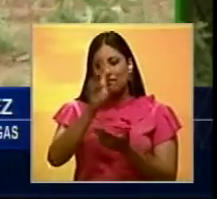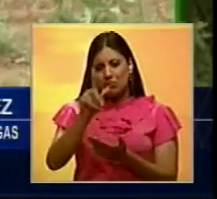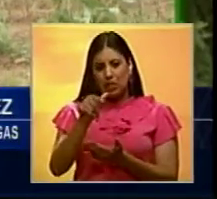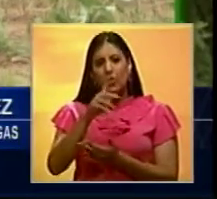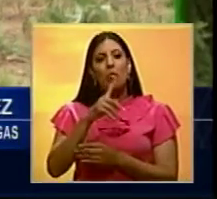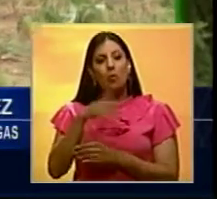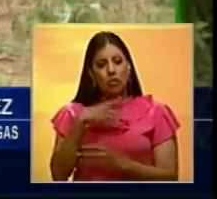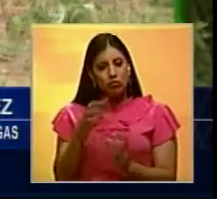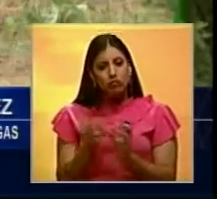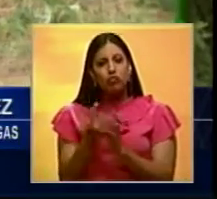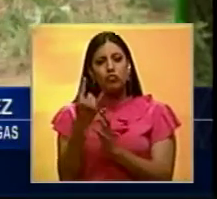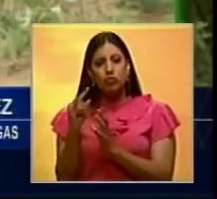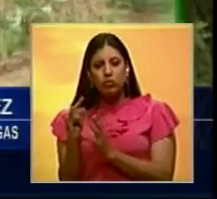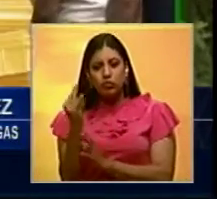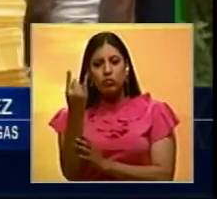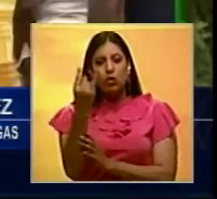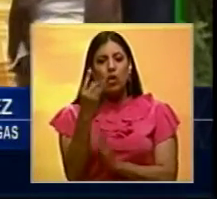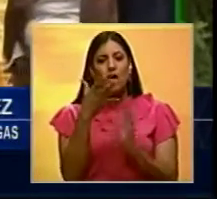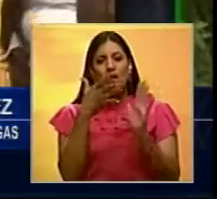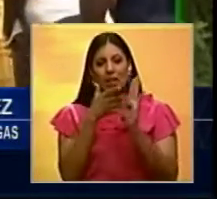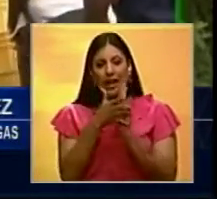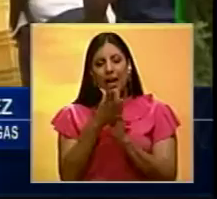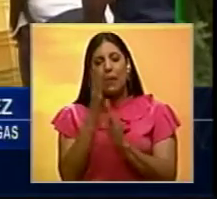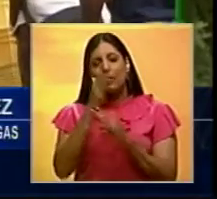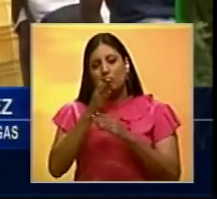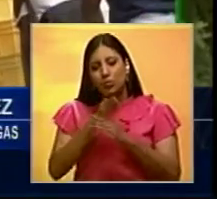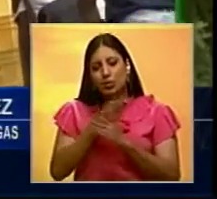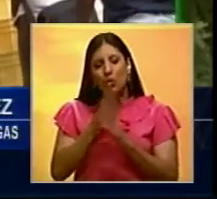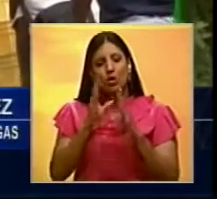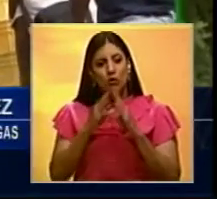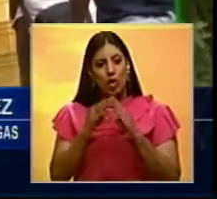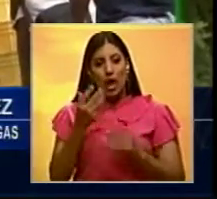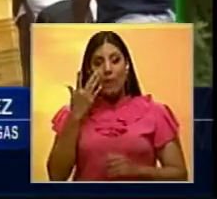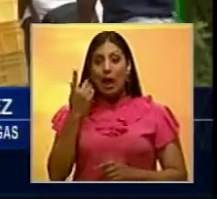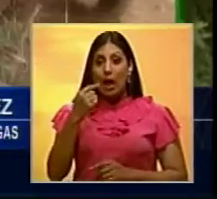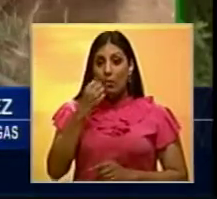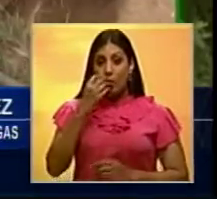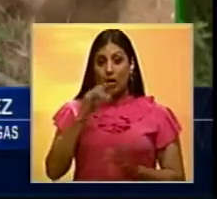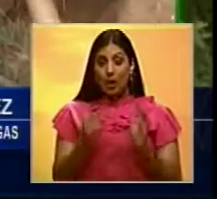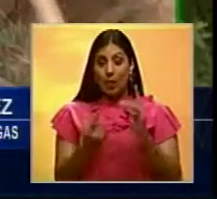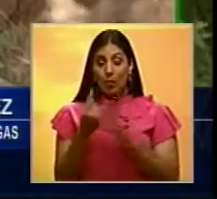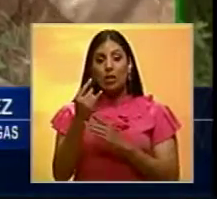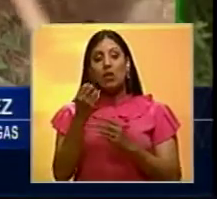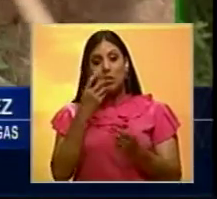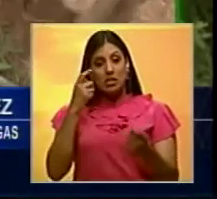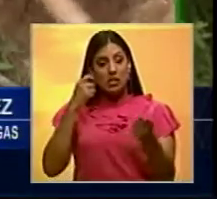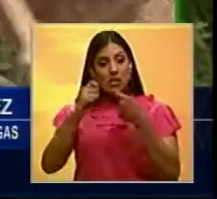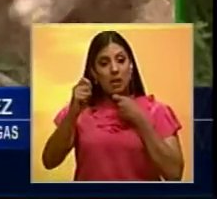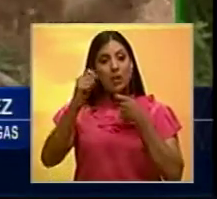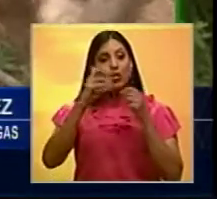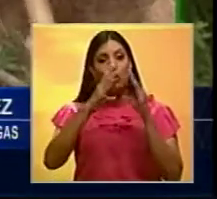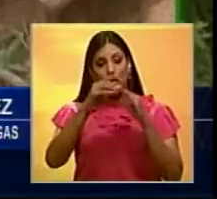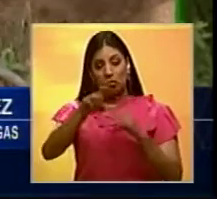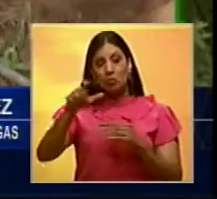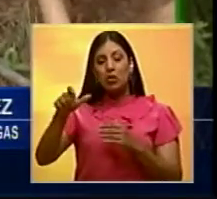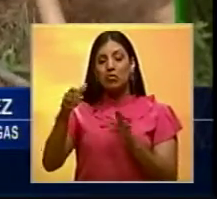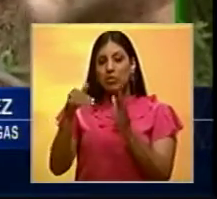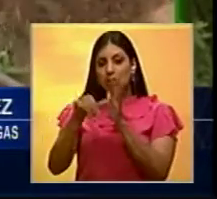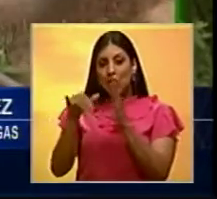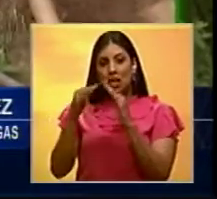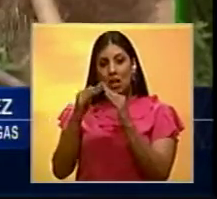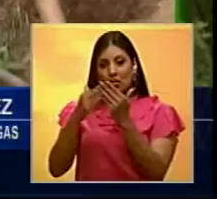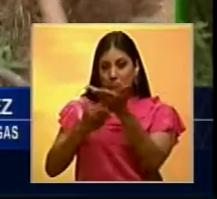ir reproduciendo lo que son los aliños. Si le sale buena cosecha, puede vendérselo al vecino.